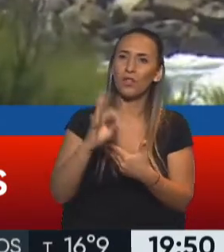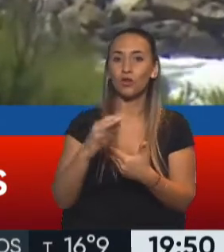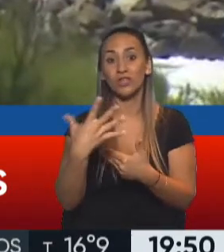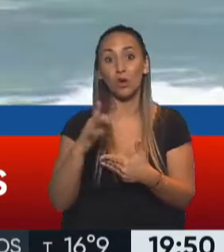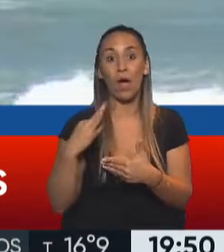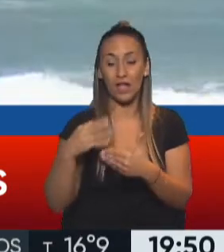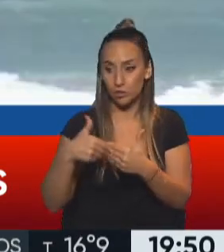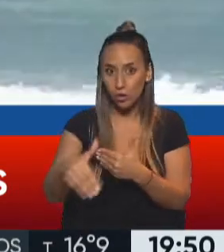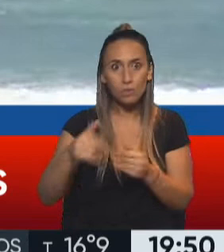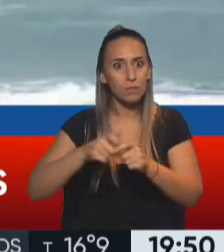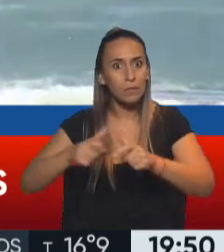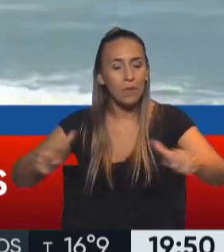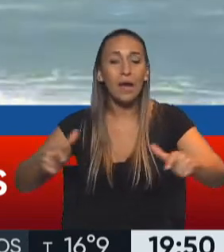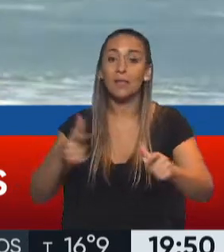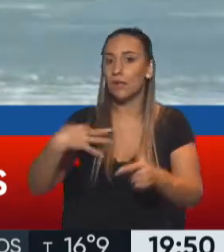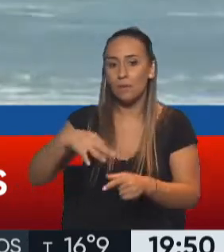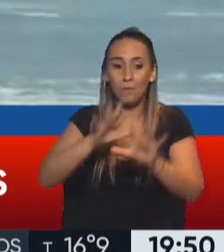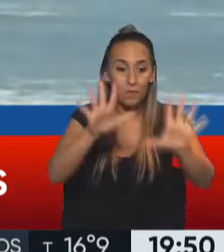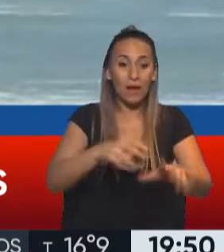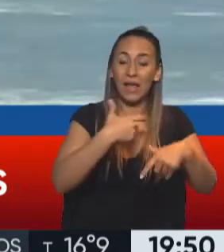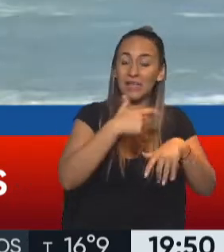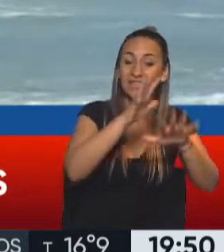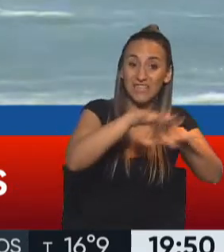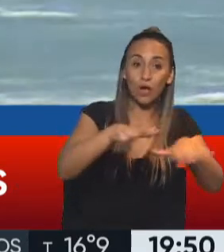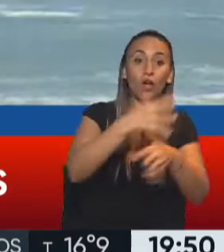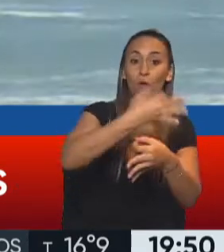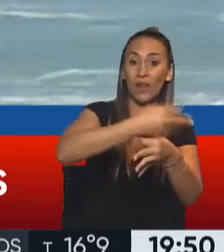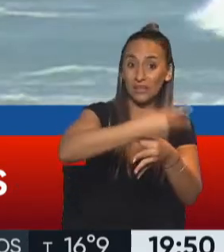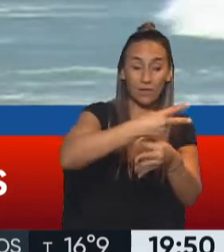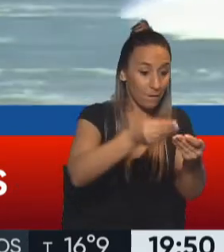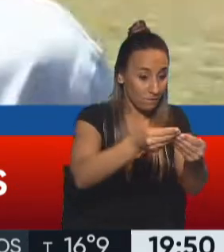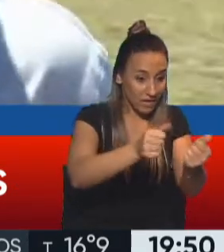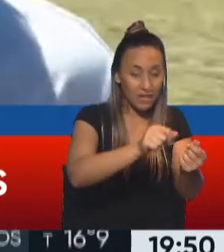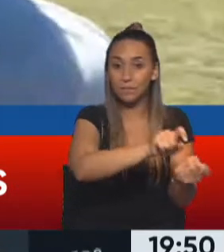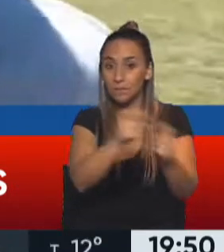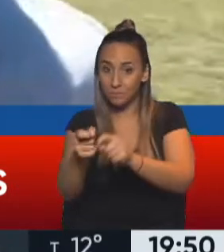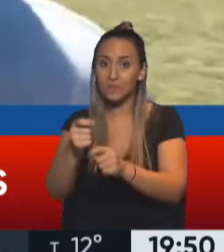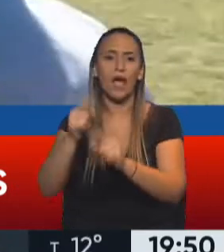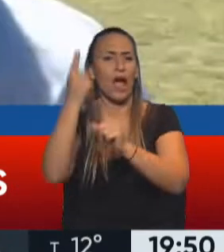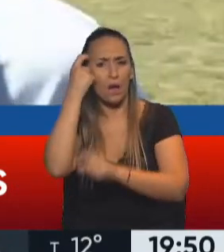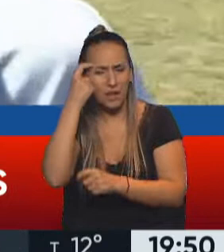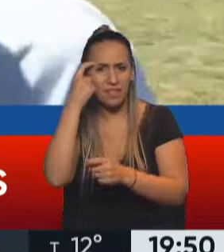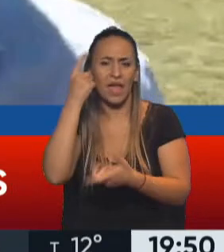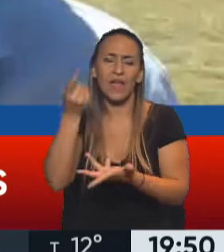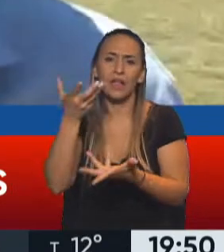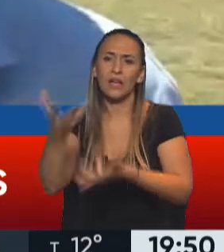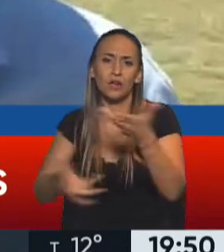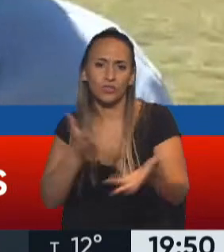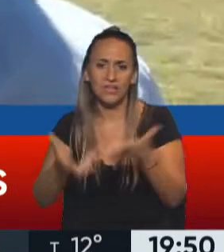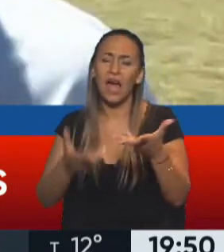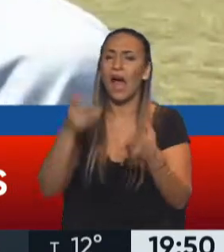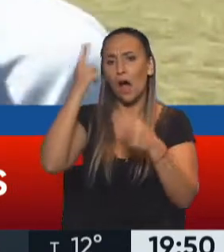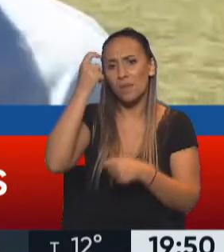hay que formar gente, hay que formar chicos. Cuando los chicos terminen la secundaria, que tengan la posibilidad de estas escuelas de oficios, que aprendan gastronomía, que aprendan hotelería, van a tener salida